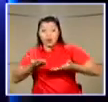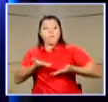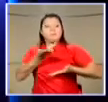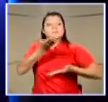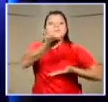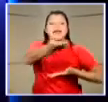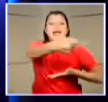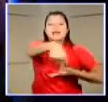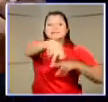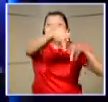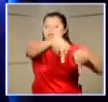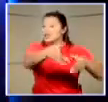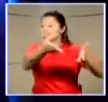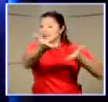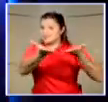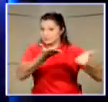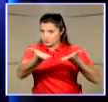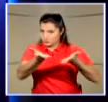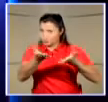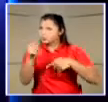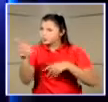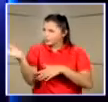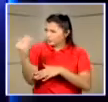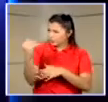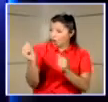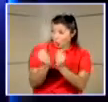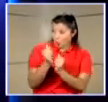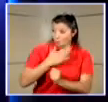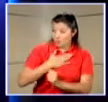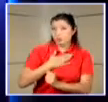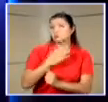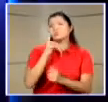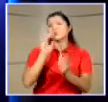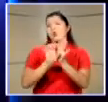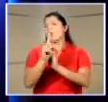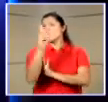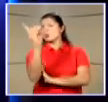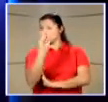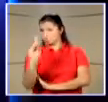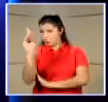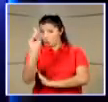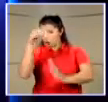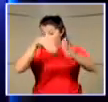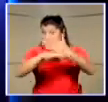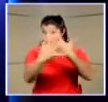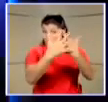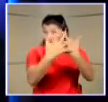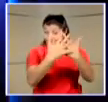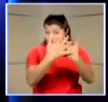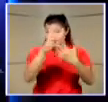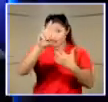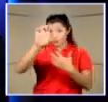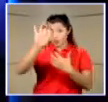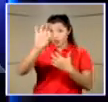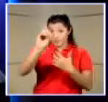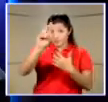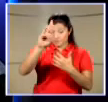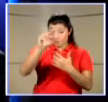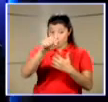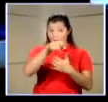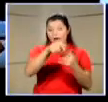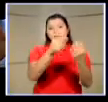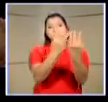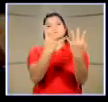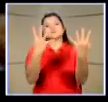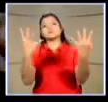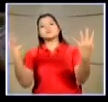estos servicios públicos. Vaya usted conmigo un domingo a la entrada de la Reforma, donde están los familiares de los presos, de